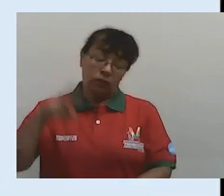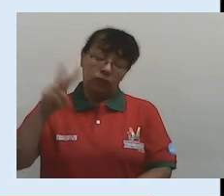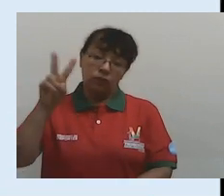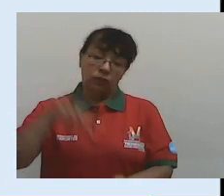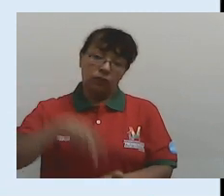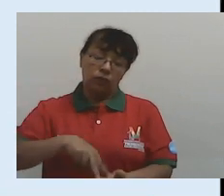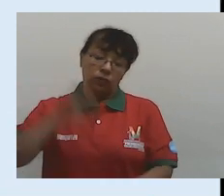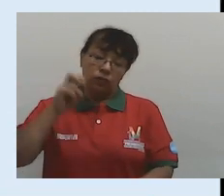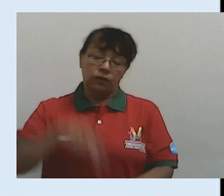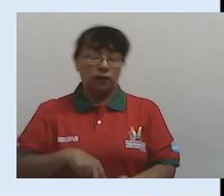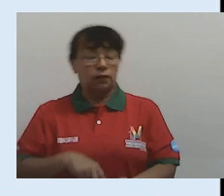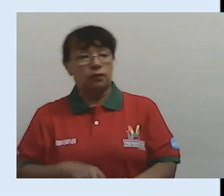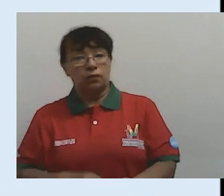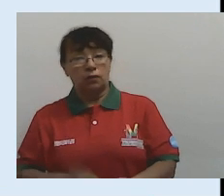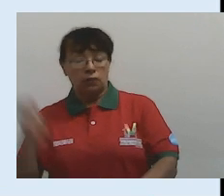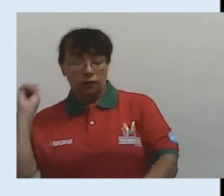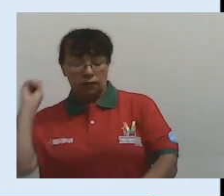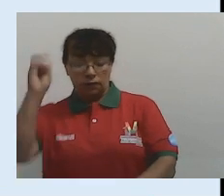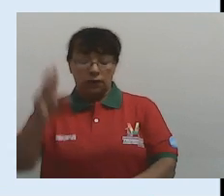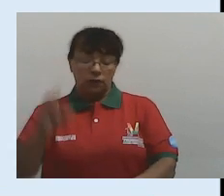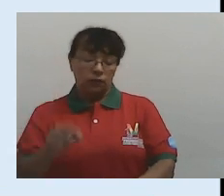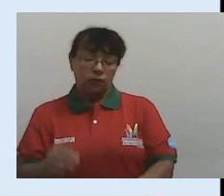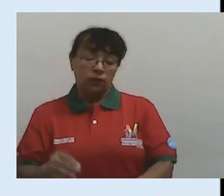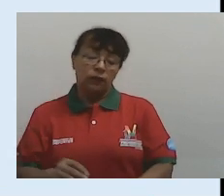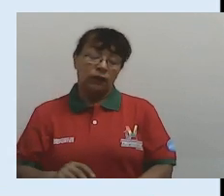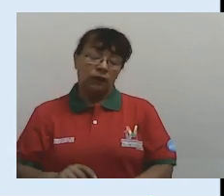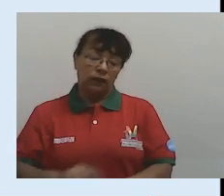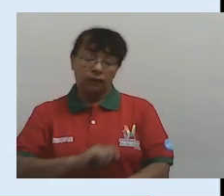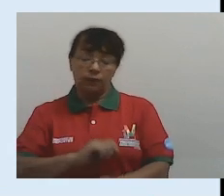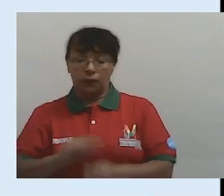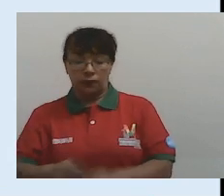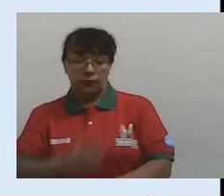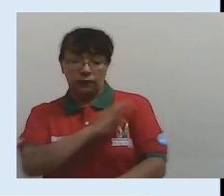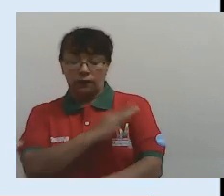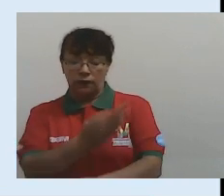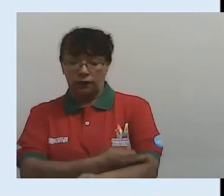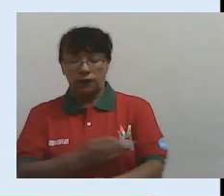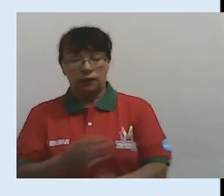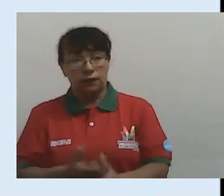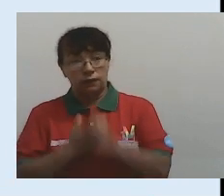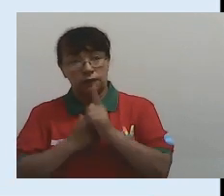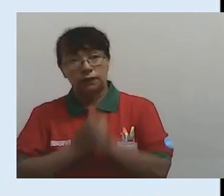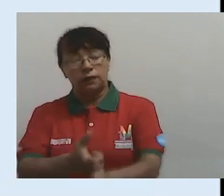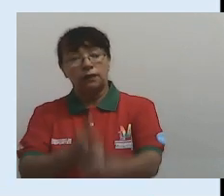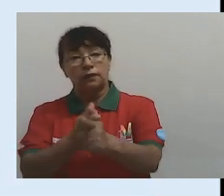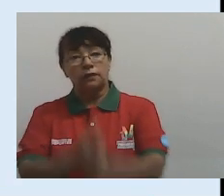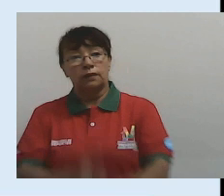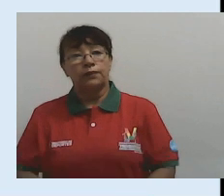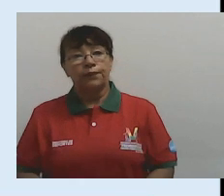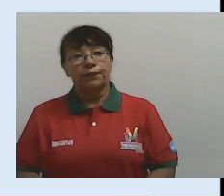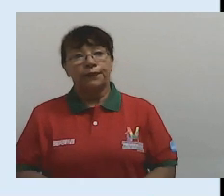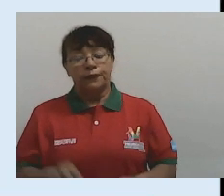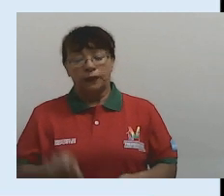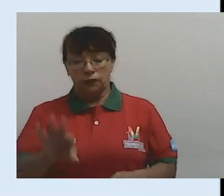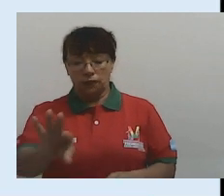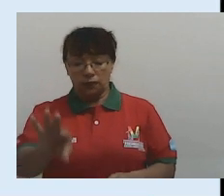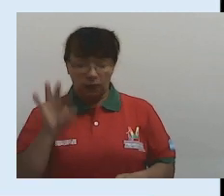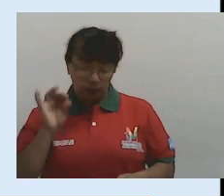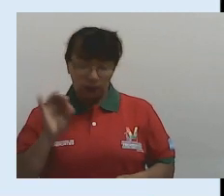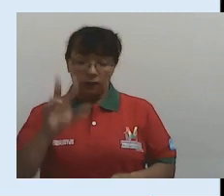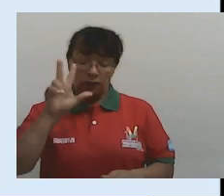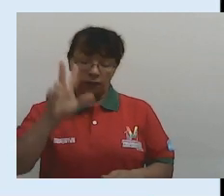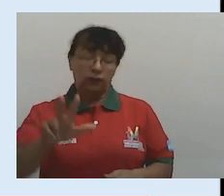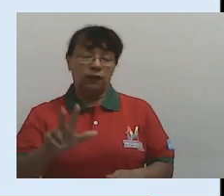y la prueba de resistencia. ¿Está? Es indistinto, pero debo tomar de los 3 bloques de correr, saltar